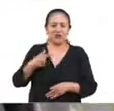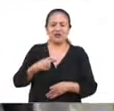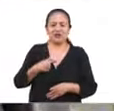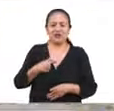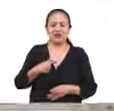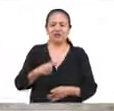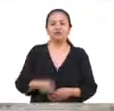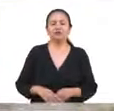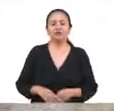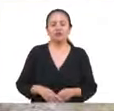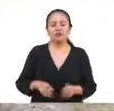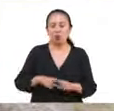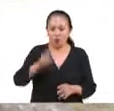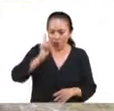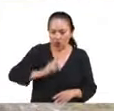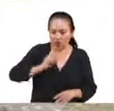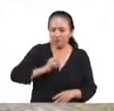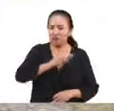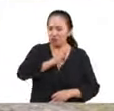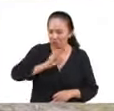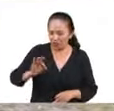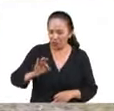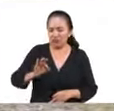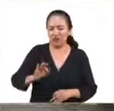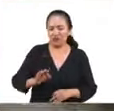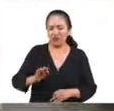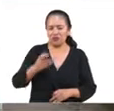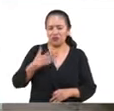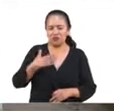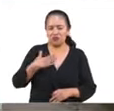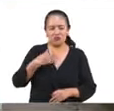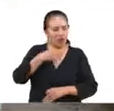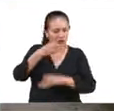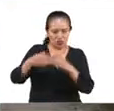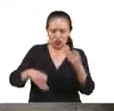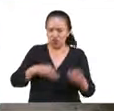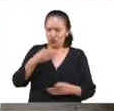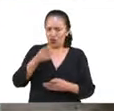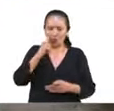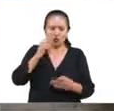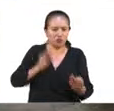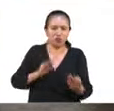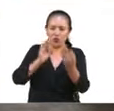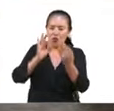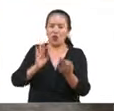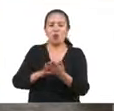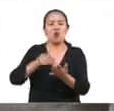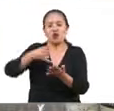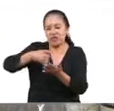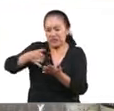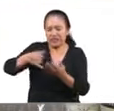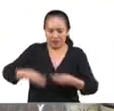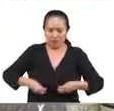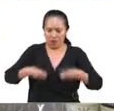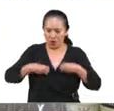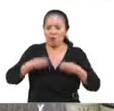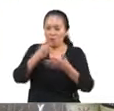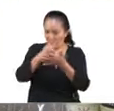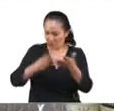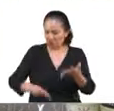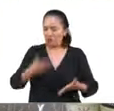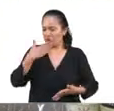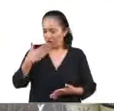podemos, tenemos que dar la cara por todo el programa de Sembrando Vida, que es un programa muy